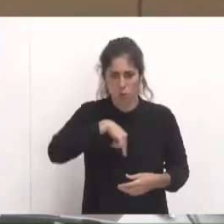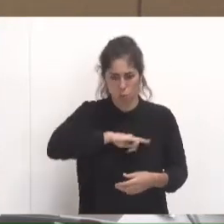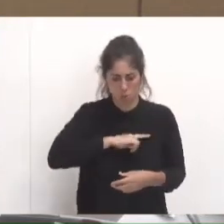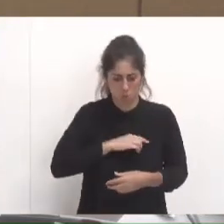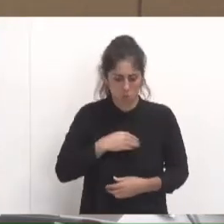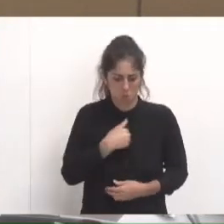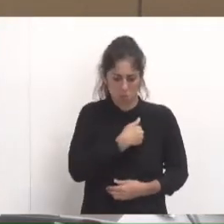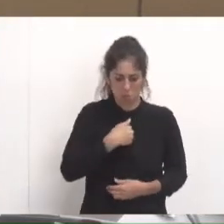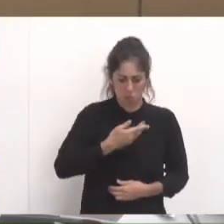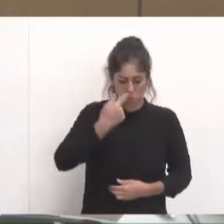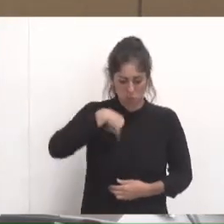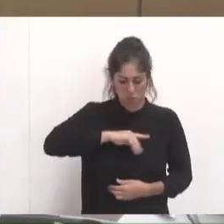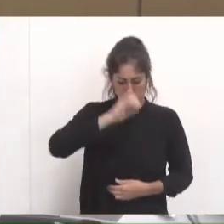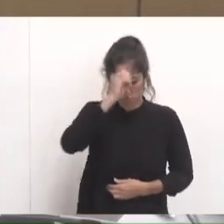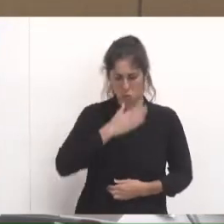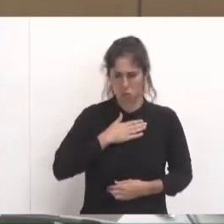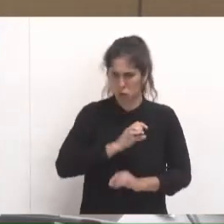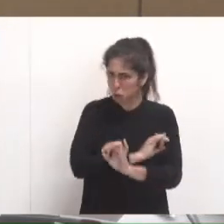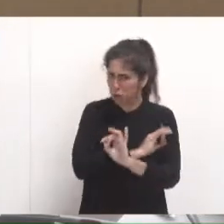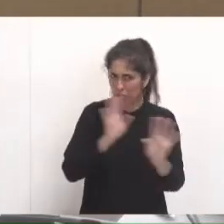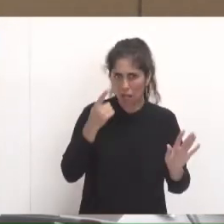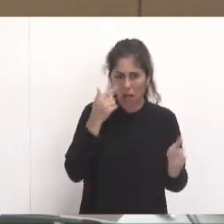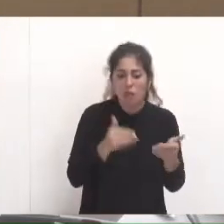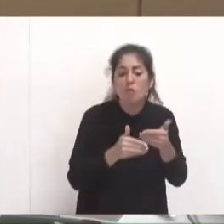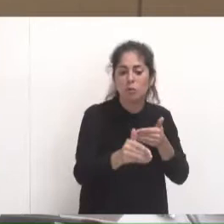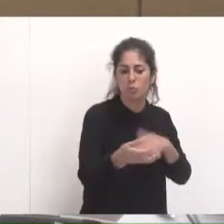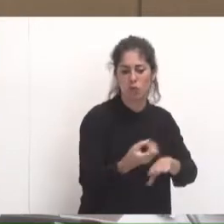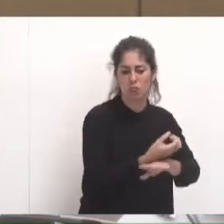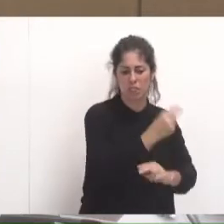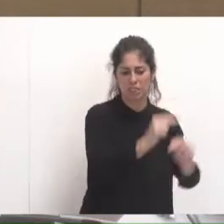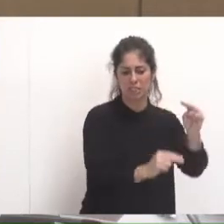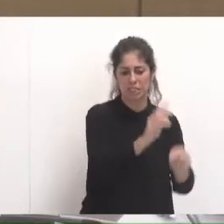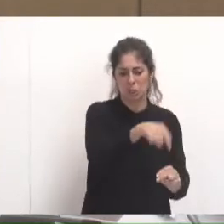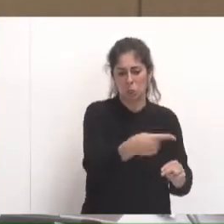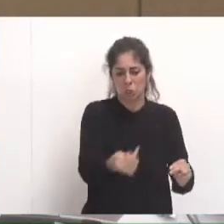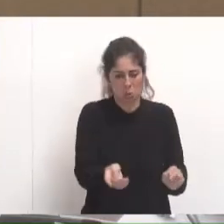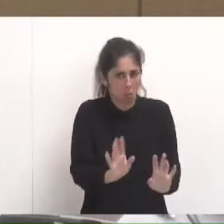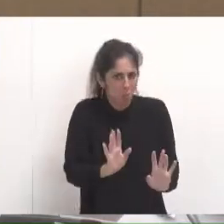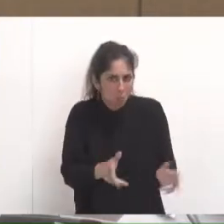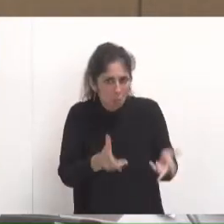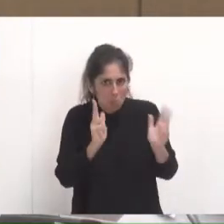en un futuro puedan existir los trenes, pero también está claro que nosotros hemos